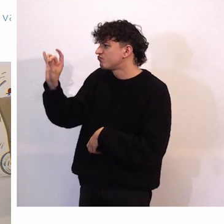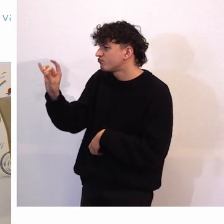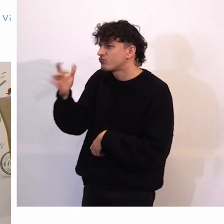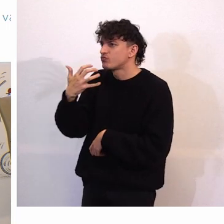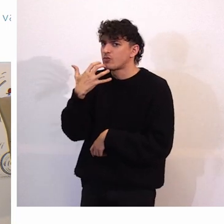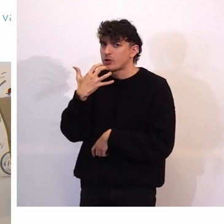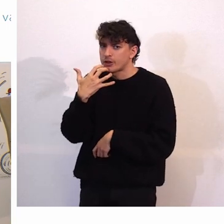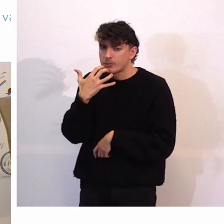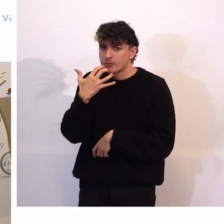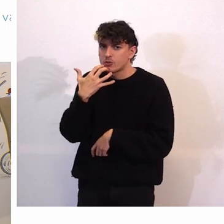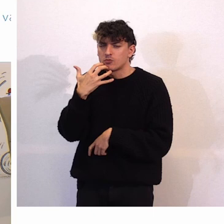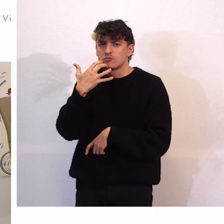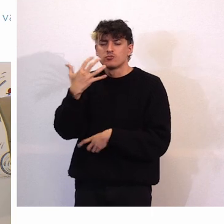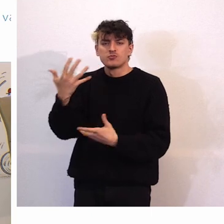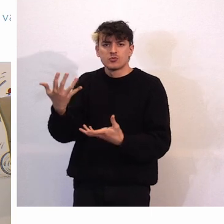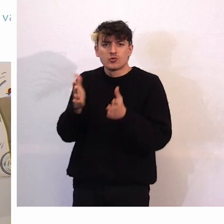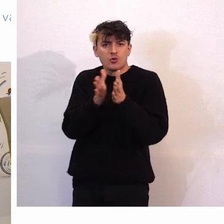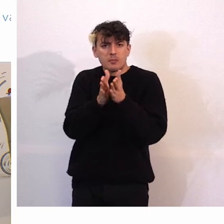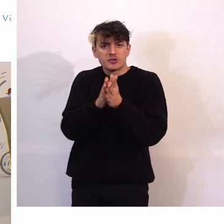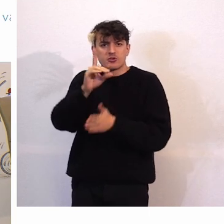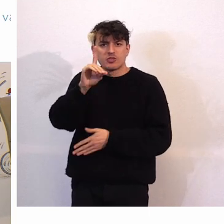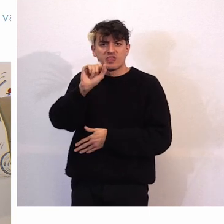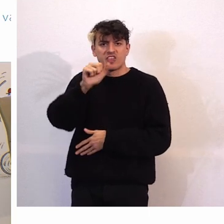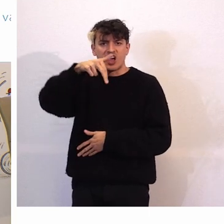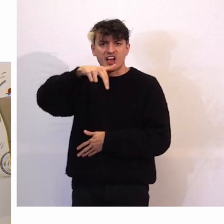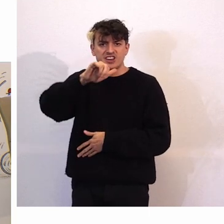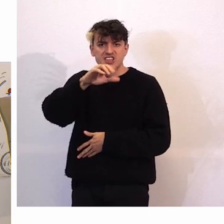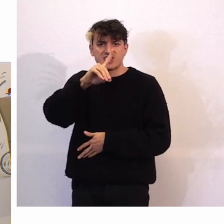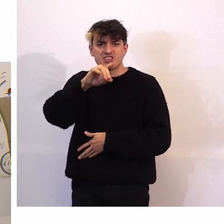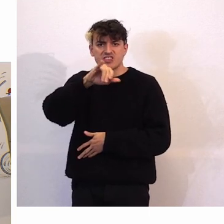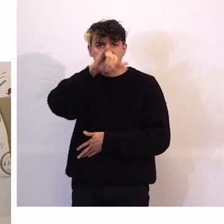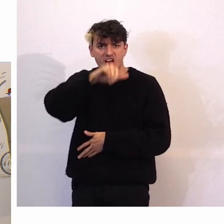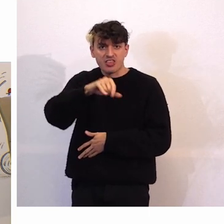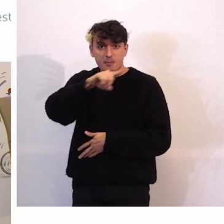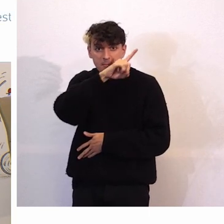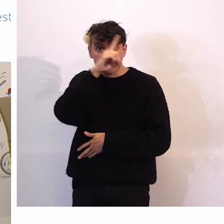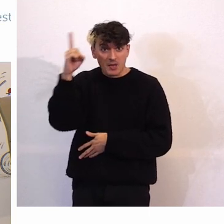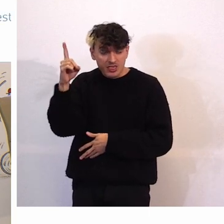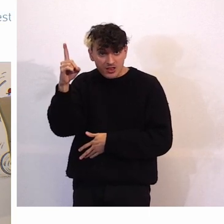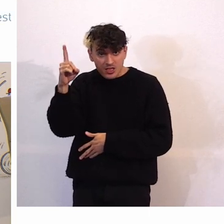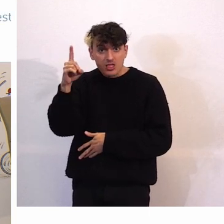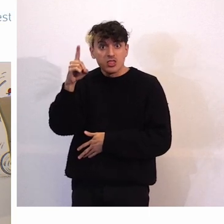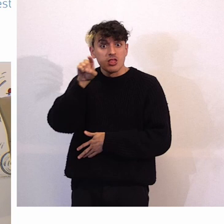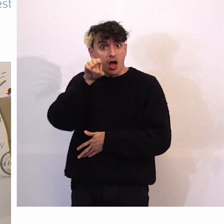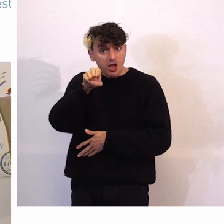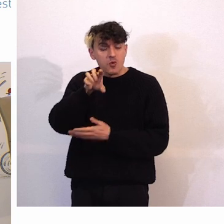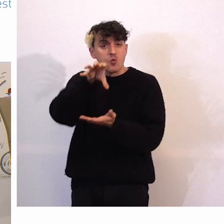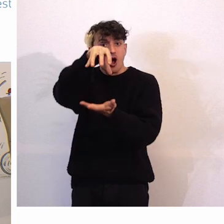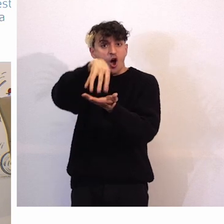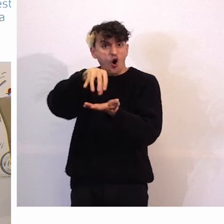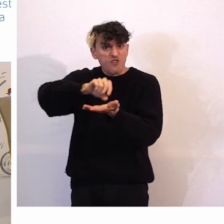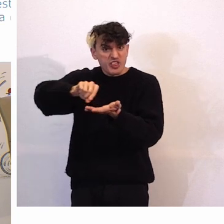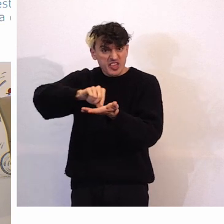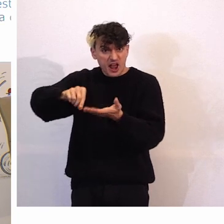charla que vamos a ofrecer nuestro compañero Dani Díaz en Madrid. Hay una oficina de vida independiente que lleva su